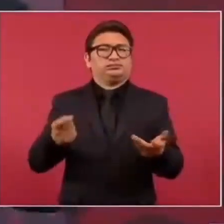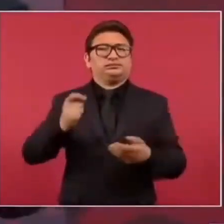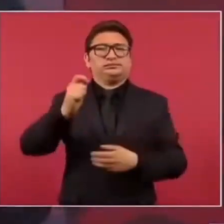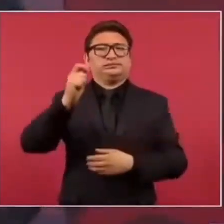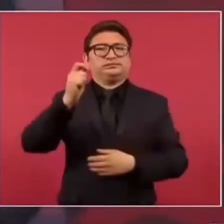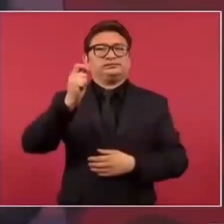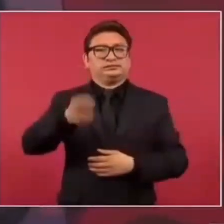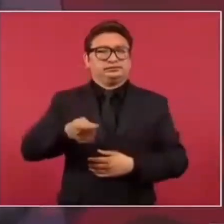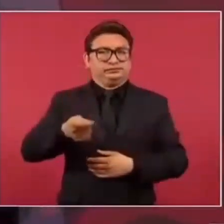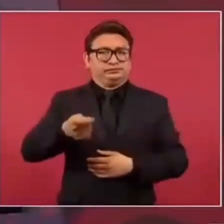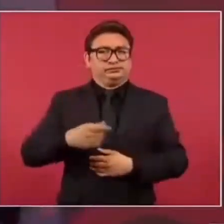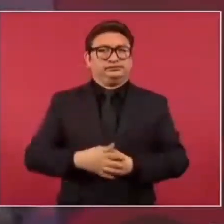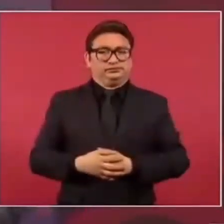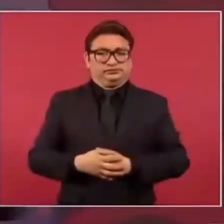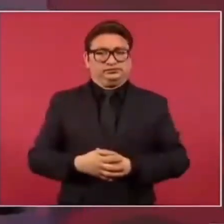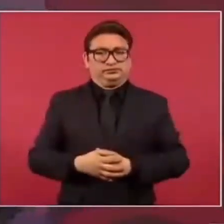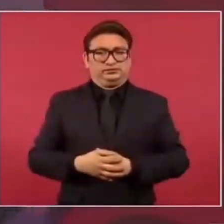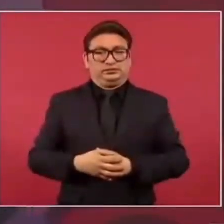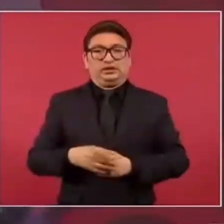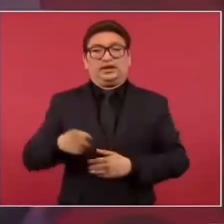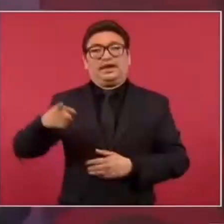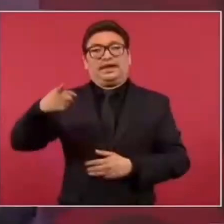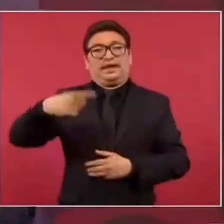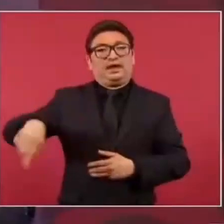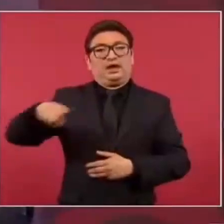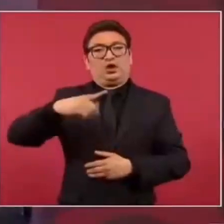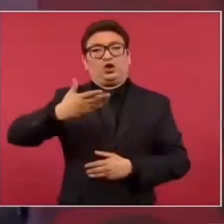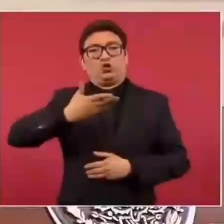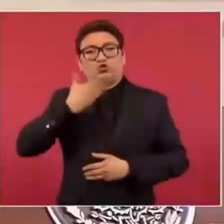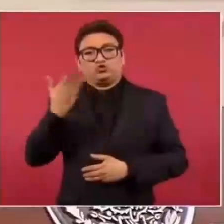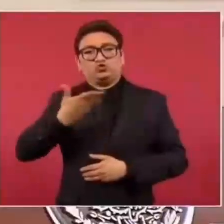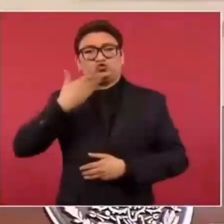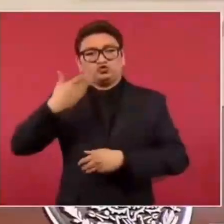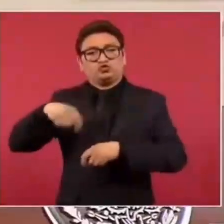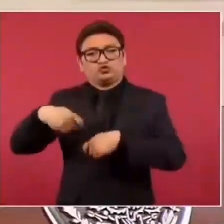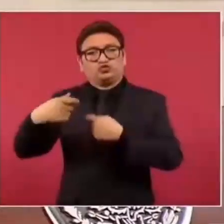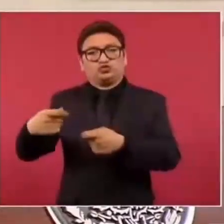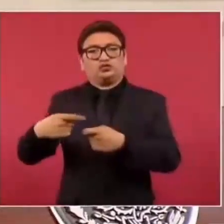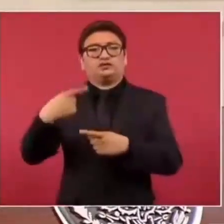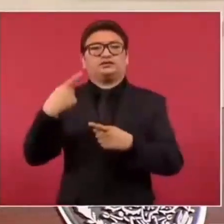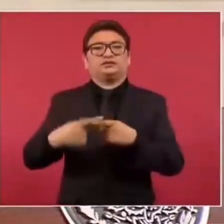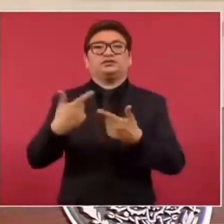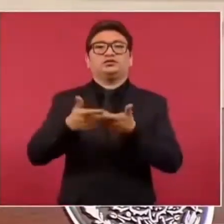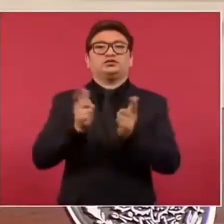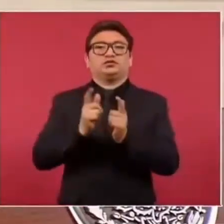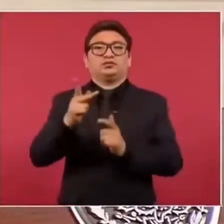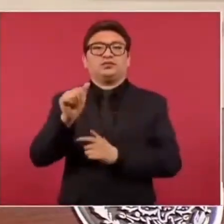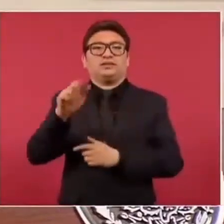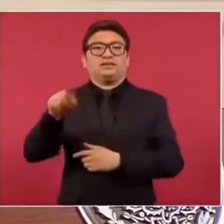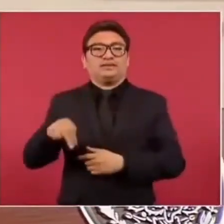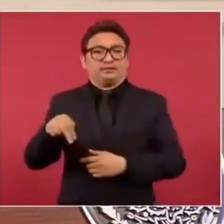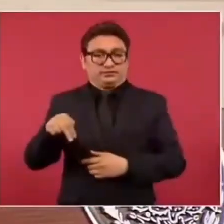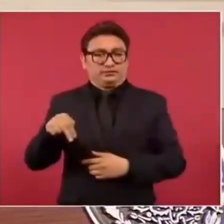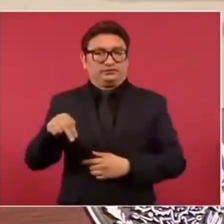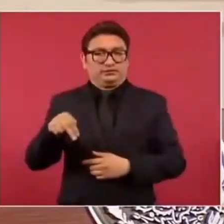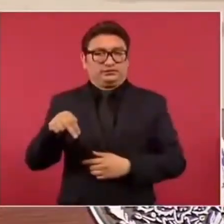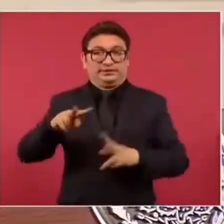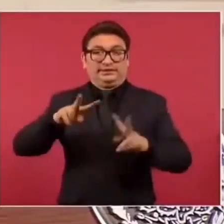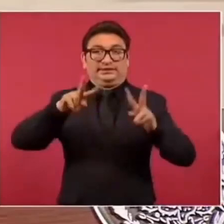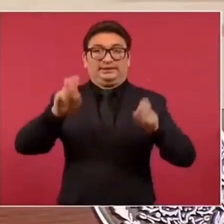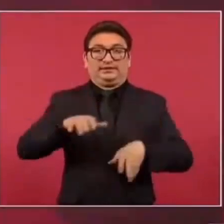es aplicar la política conservadora del PAN en materia